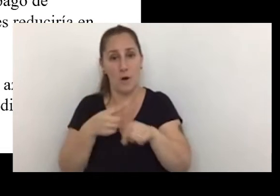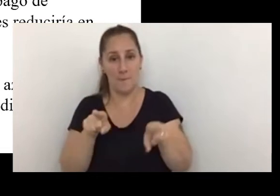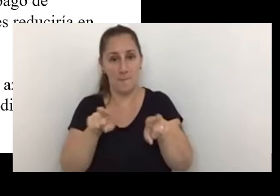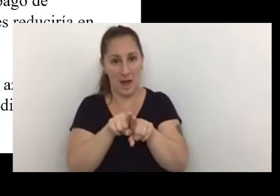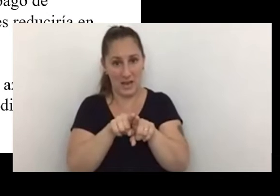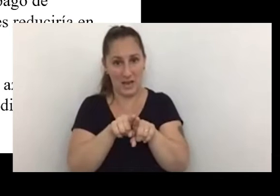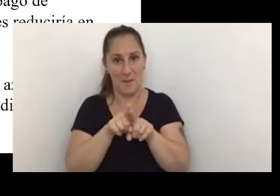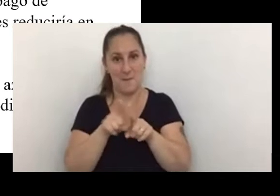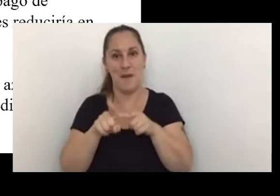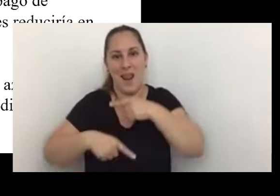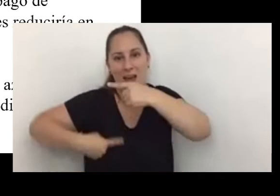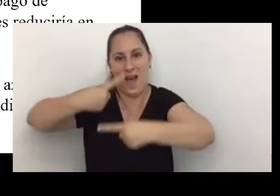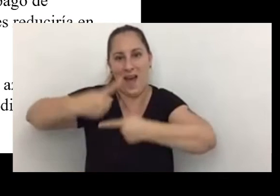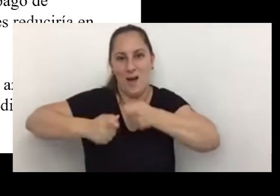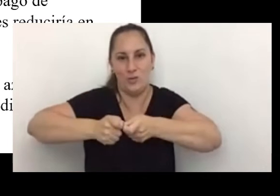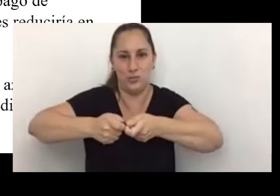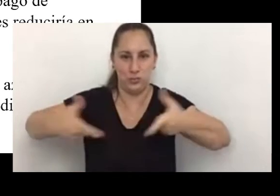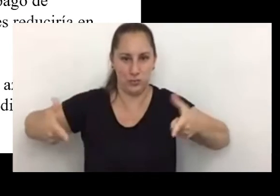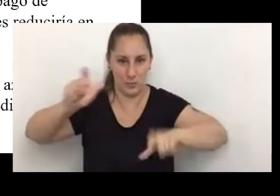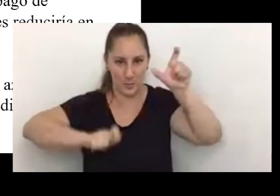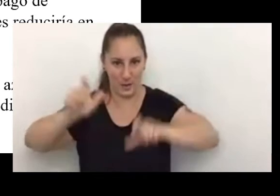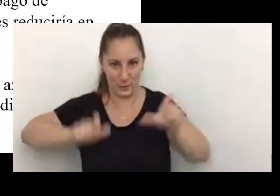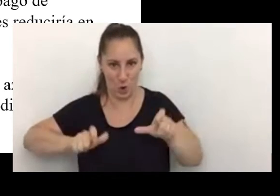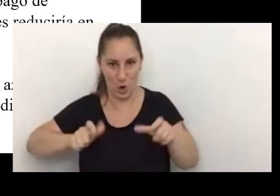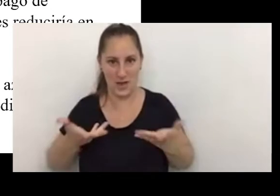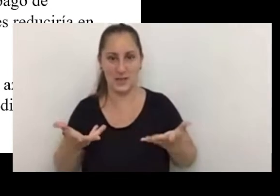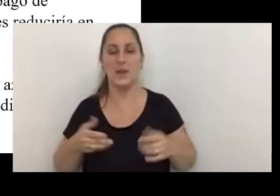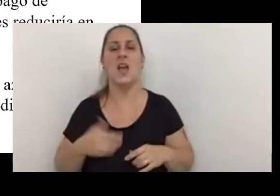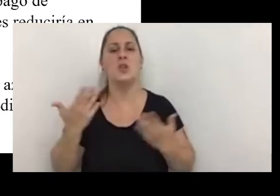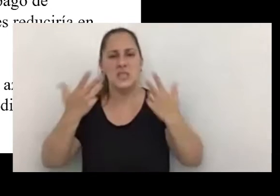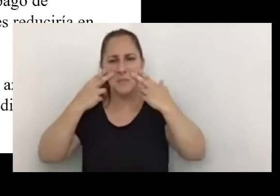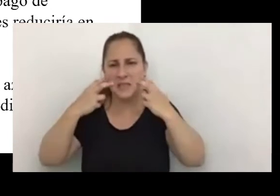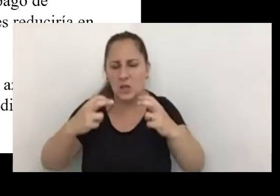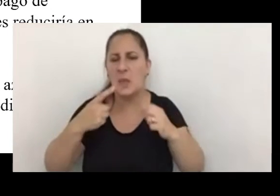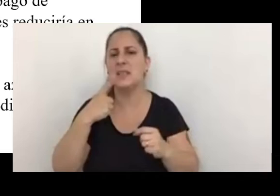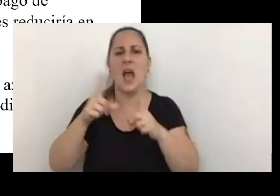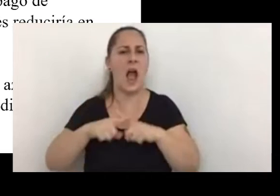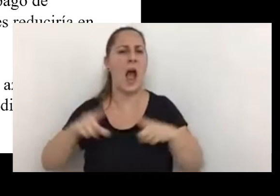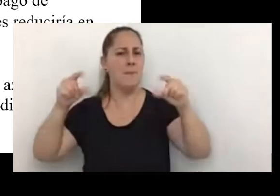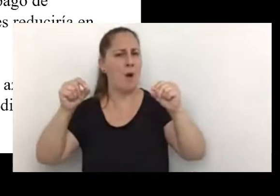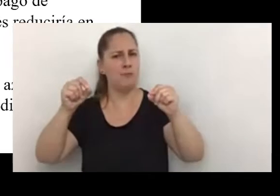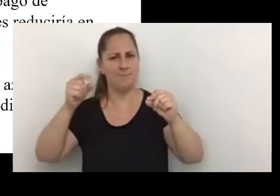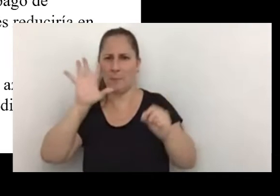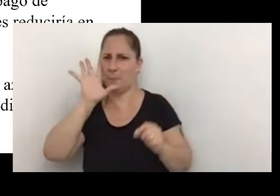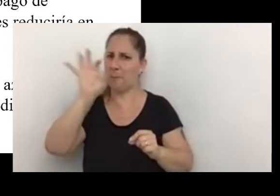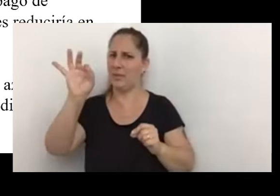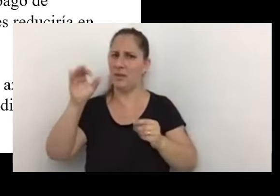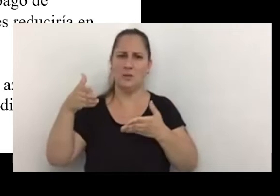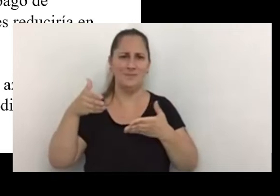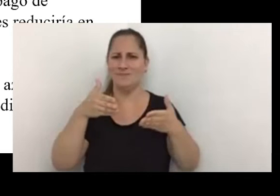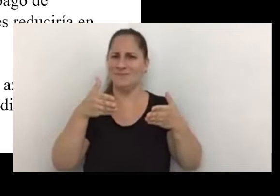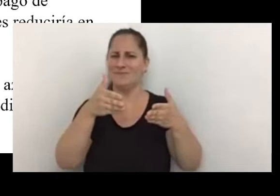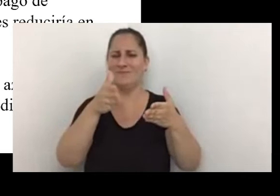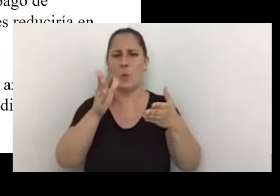de la población, con lo que sostienen los estudiosos que Japón se encamina hacia un desastre